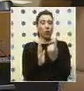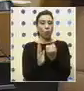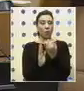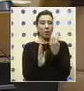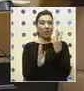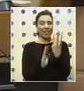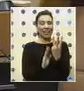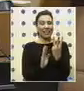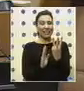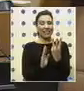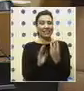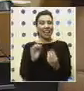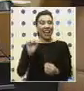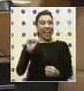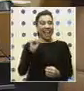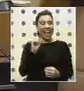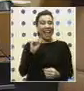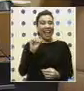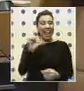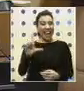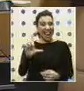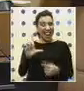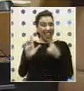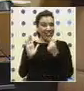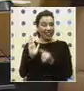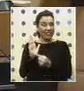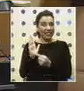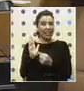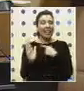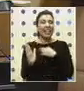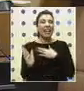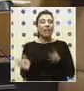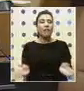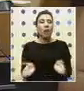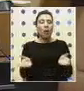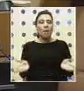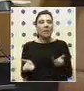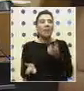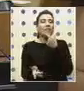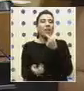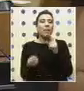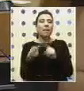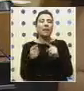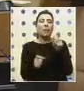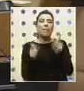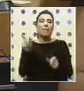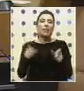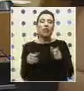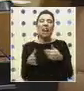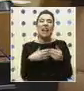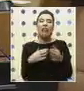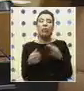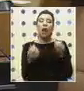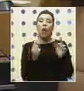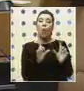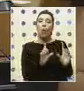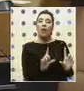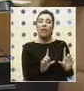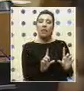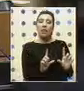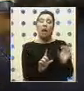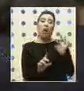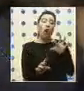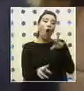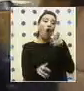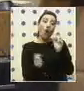en la letra L, sale que se quiere fomentar y facilitar la participación de personas naturales o jurídicas, con o